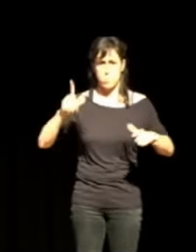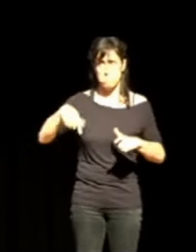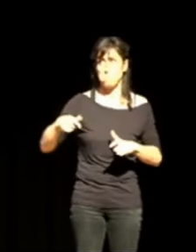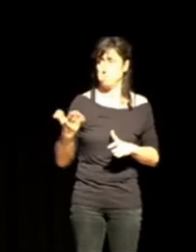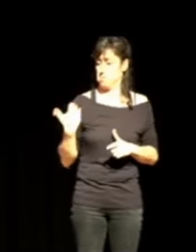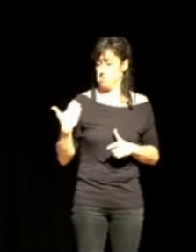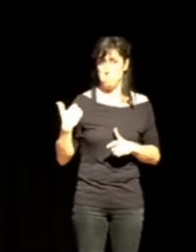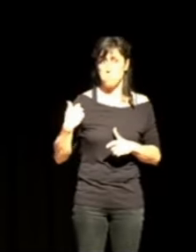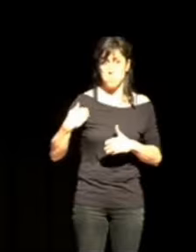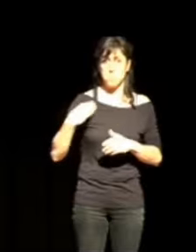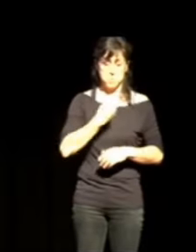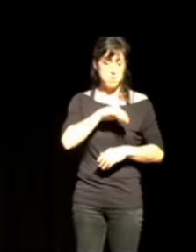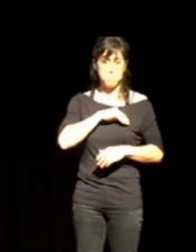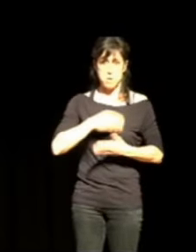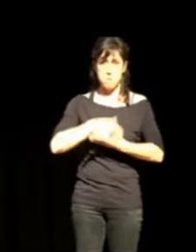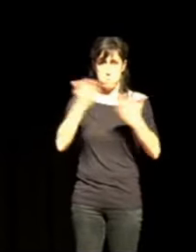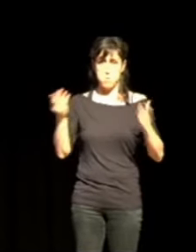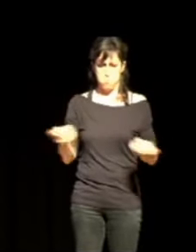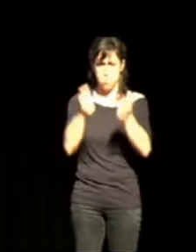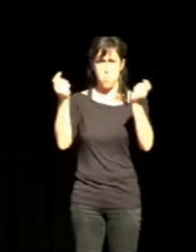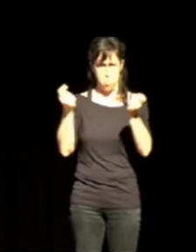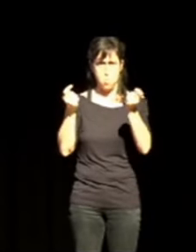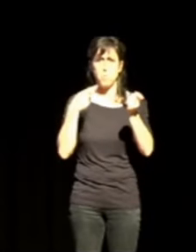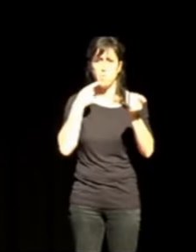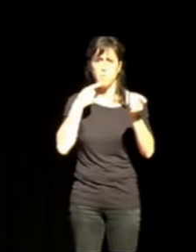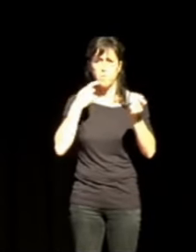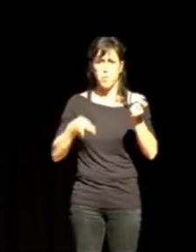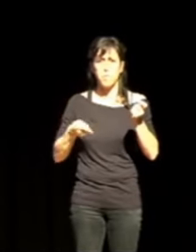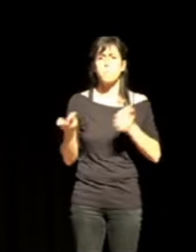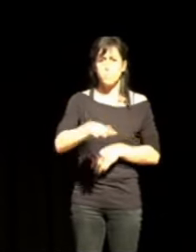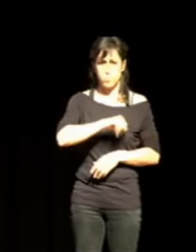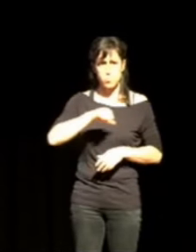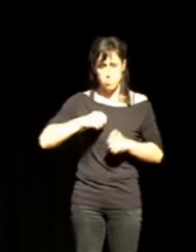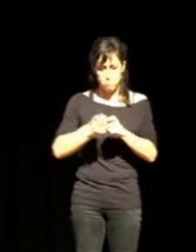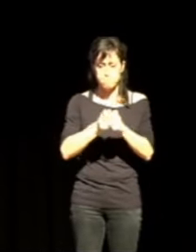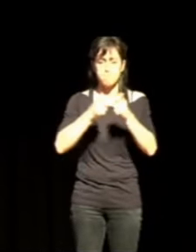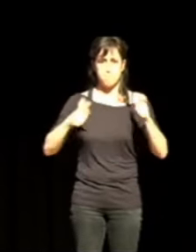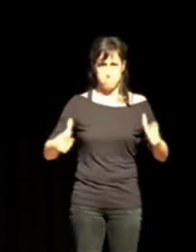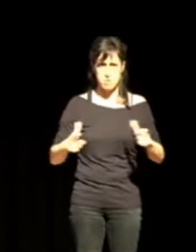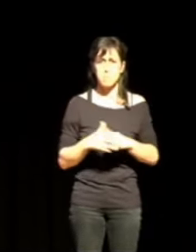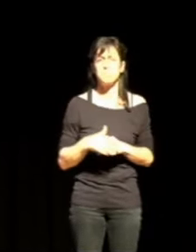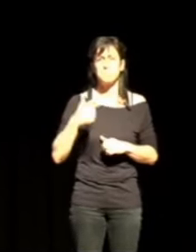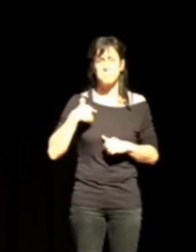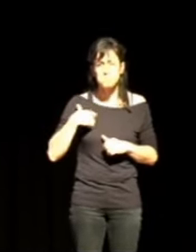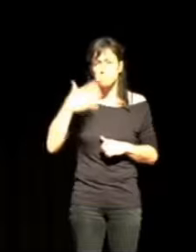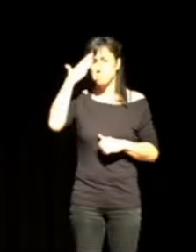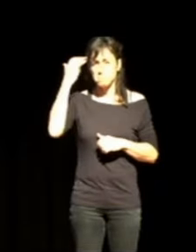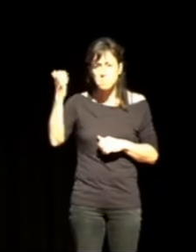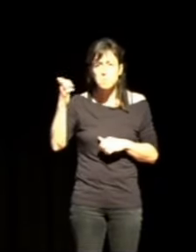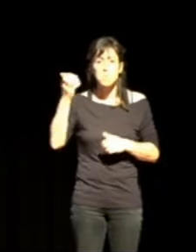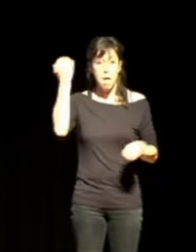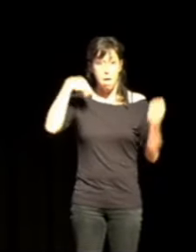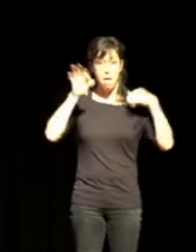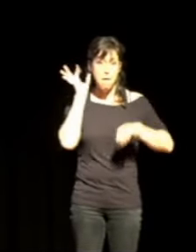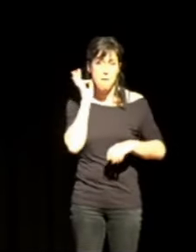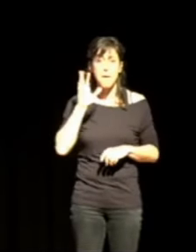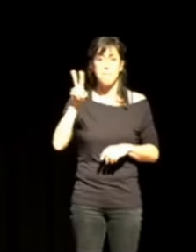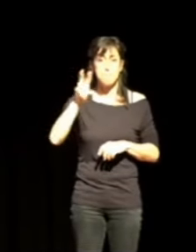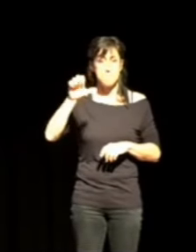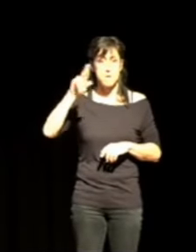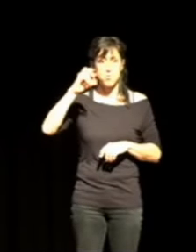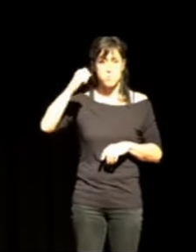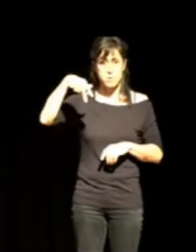España. Se han incrementado los suicidios. Y yo me estaba acordando de la actriz Verónica Forqué, que se suicidó